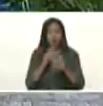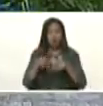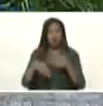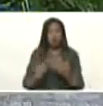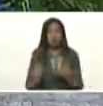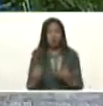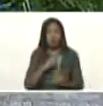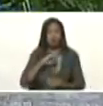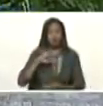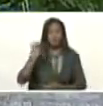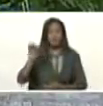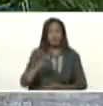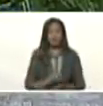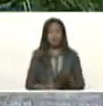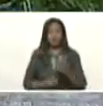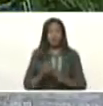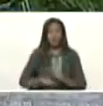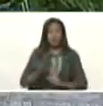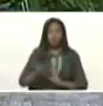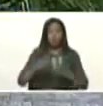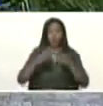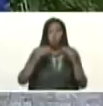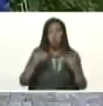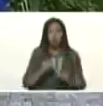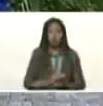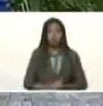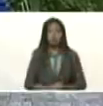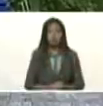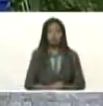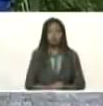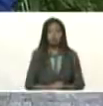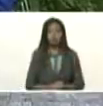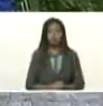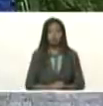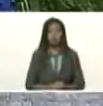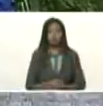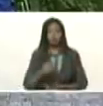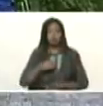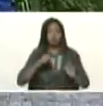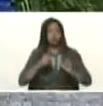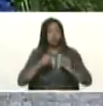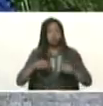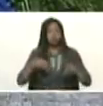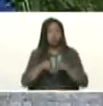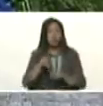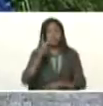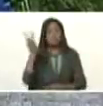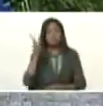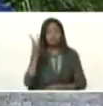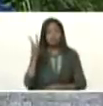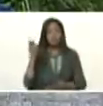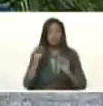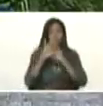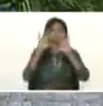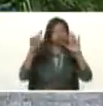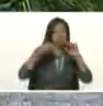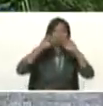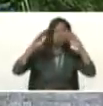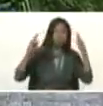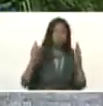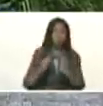a nuestra patria. Es lo más importante de todo. Es lo que mantiene a Venezuela brillando ante el mundo.